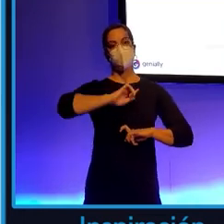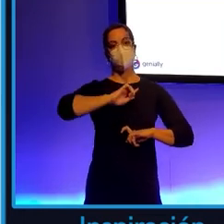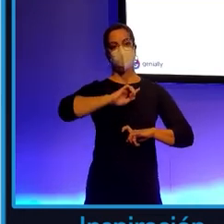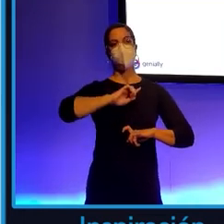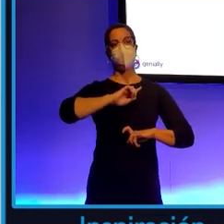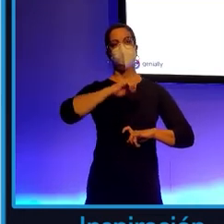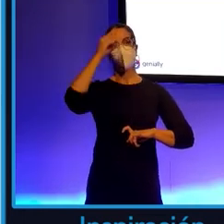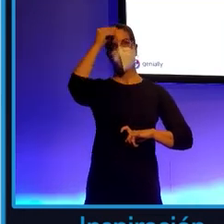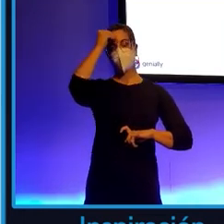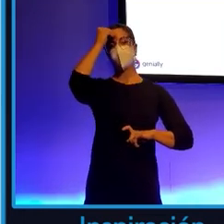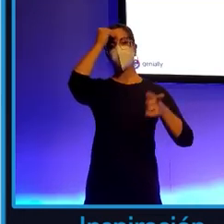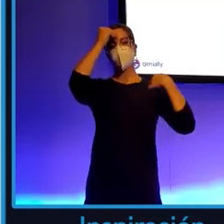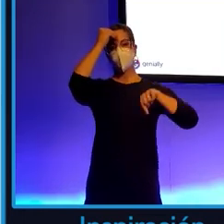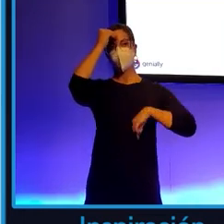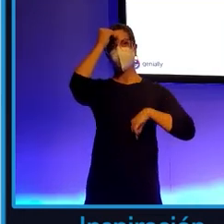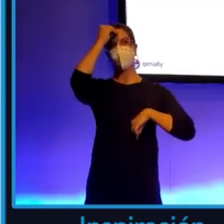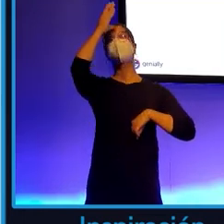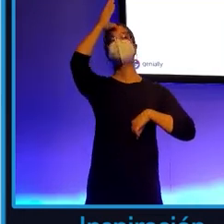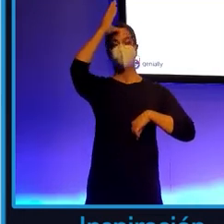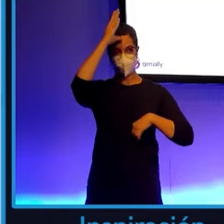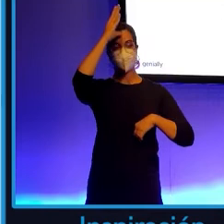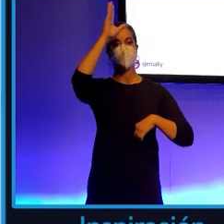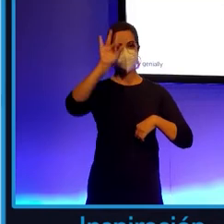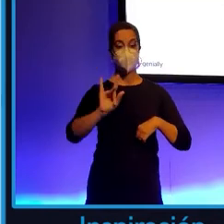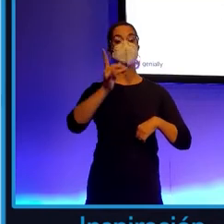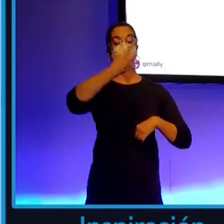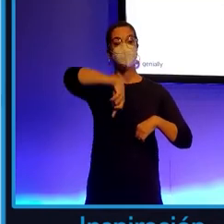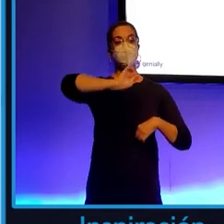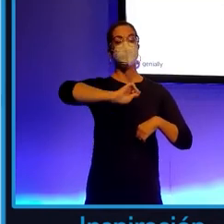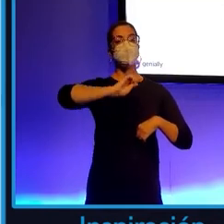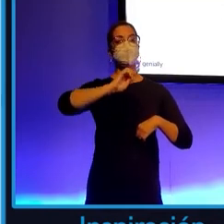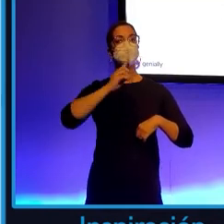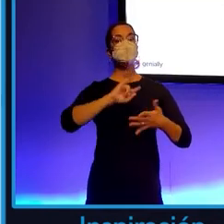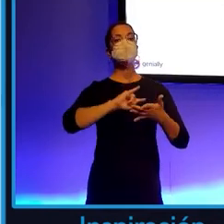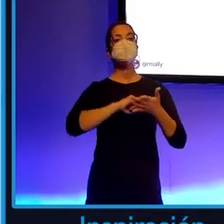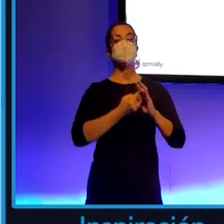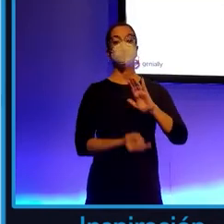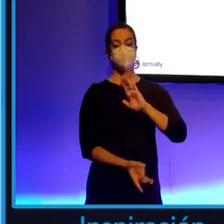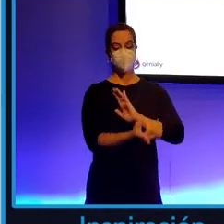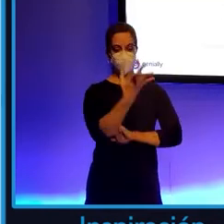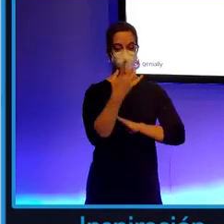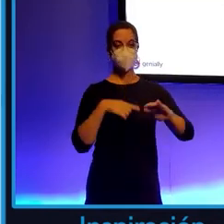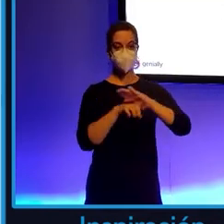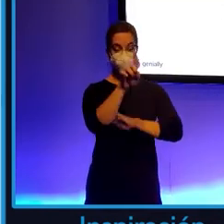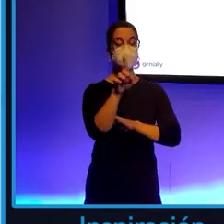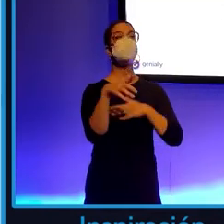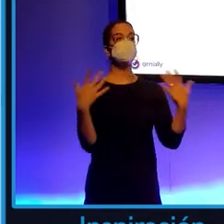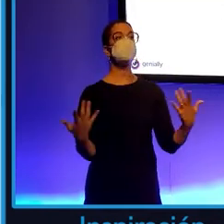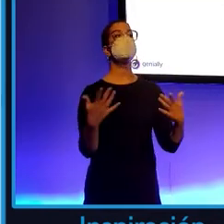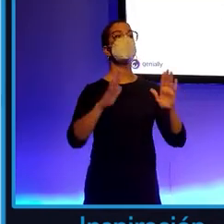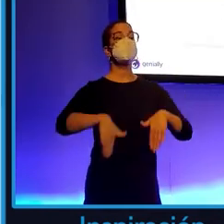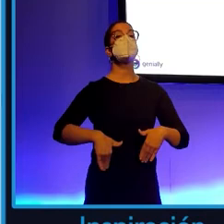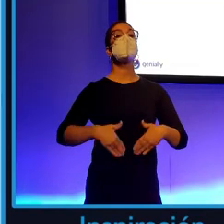nosotros somos inteligentes los humanos somos inteligentes de hecho somos los que hemos desarrollado la tecnología es que sea precisamente